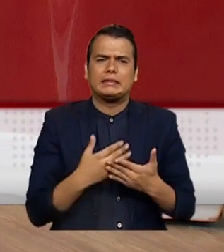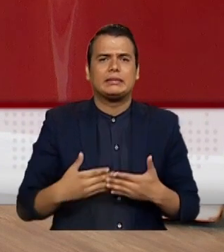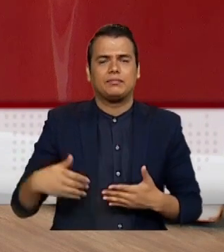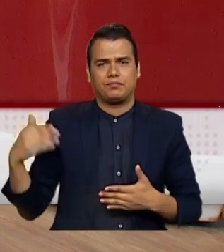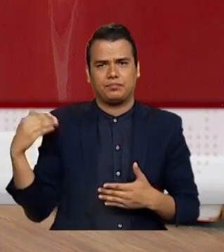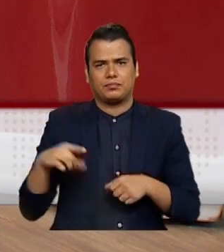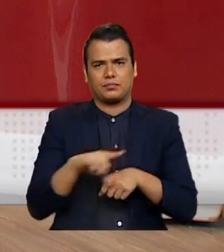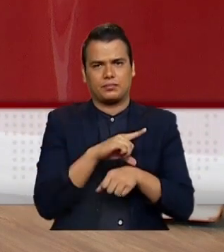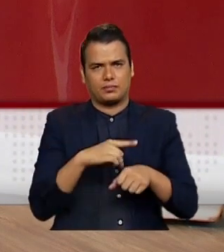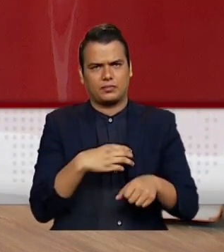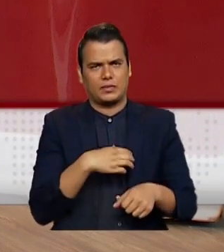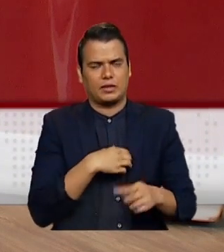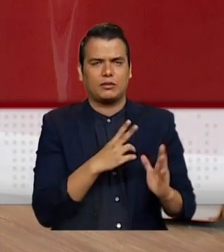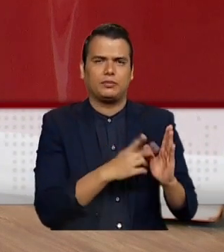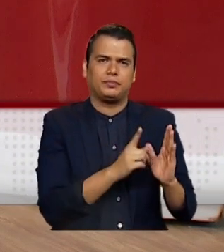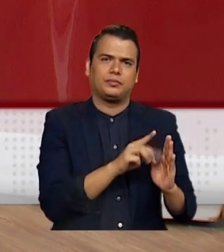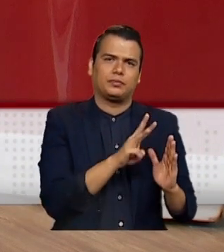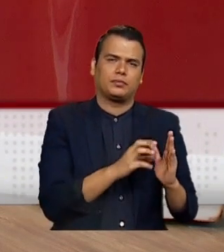la Champions